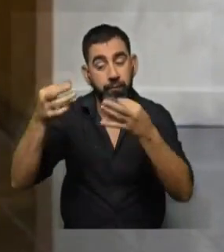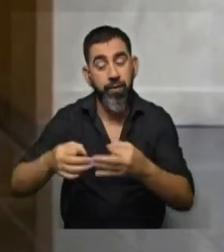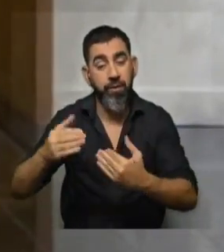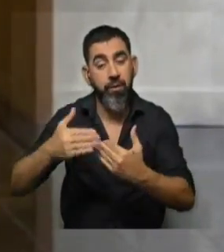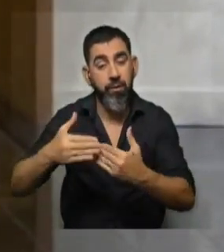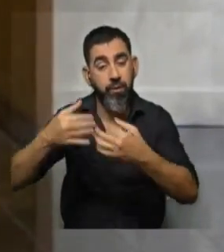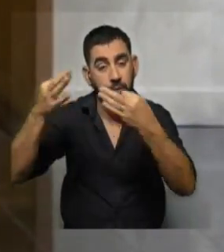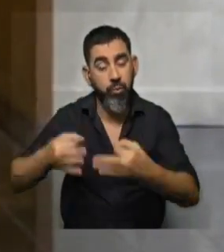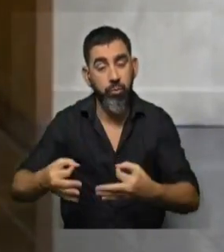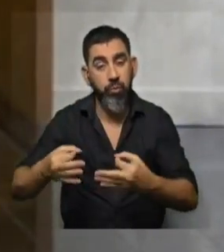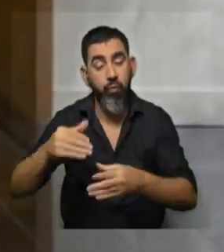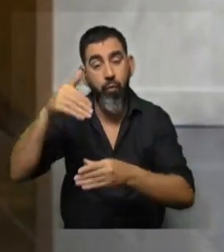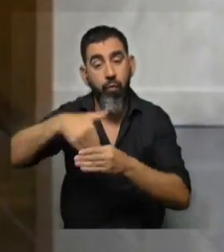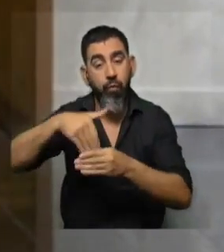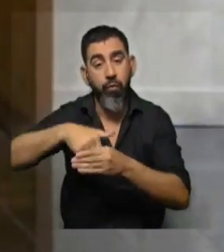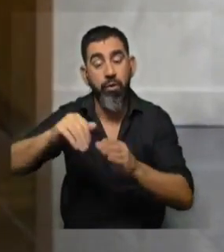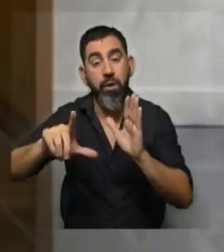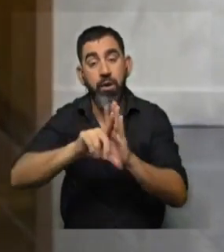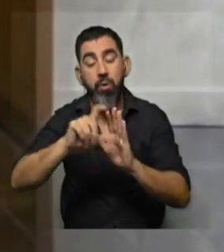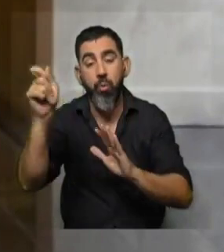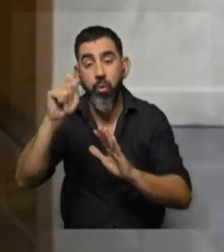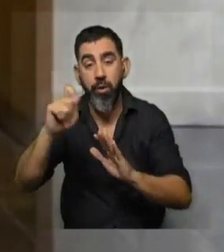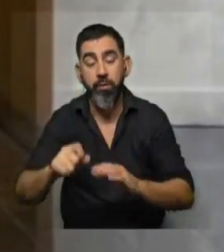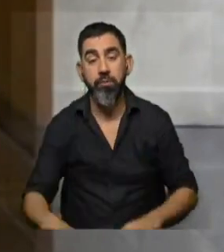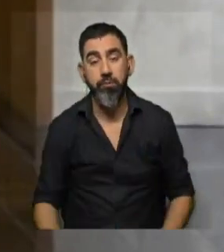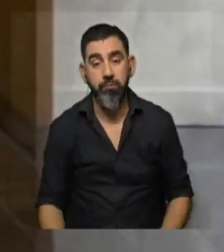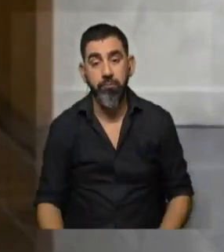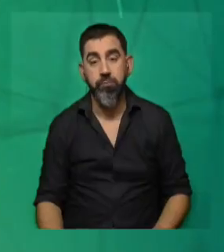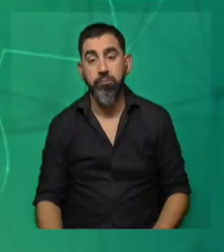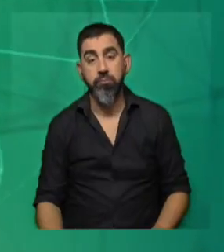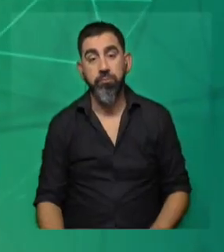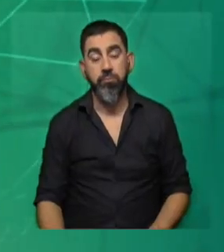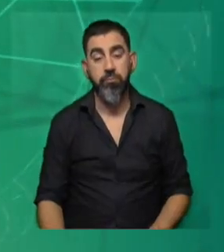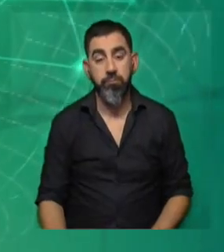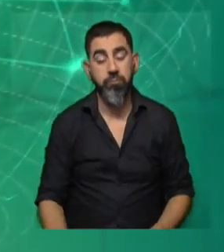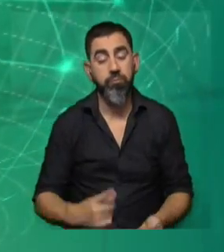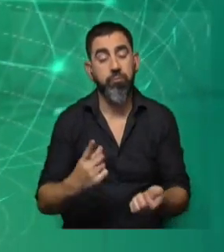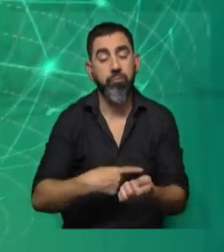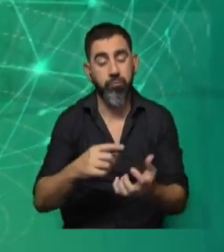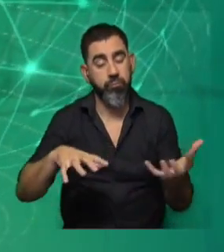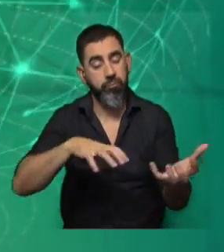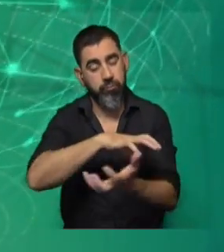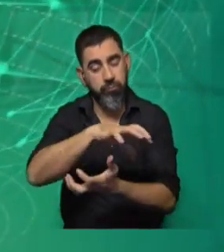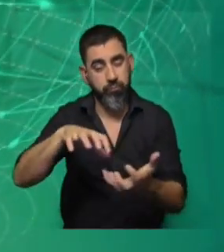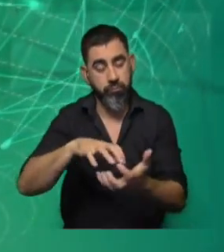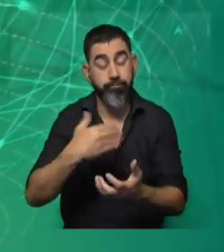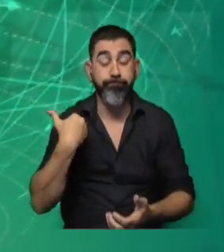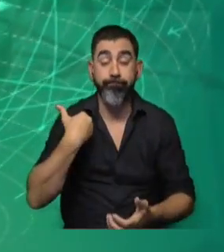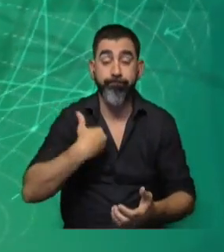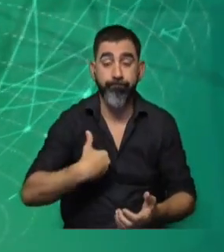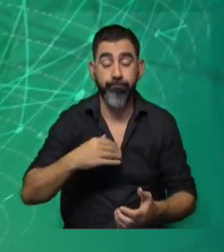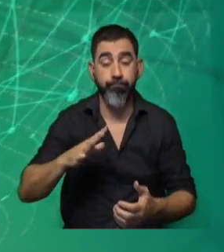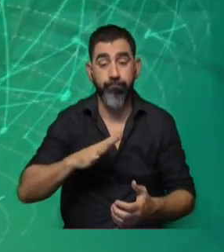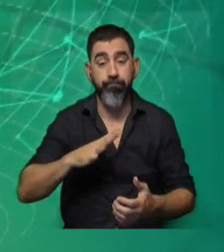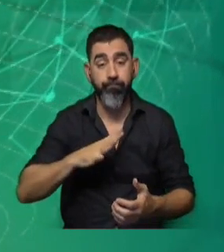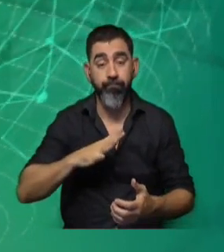la votación de plebiscito de la dirigente consideración por tanto creo que es una práctica bastante complicada que lamentablemente todavía